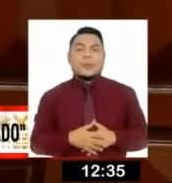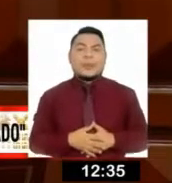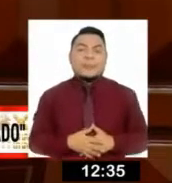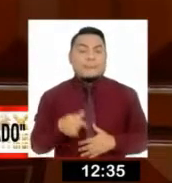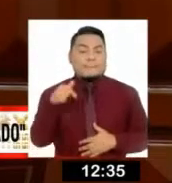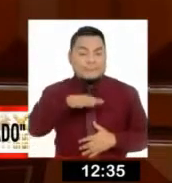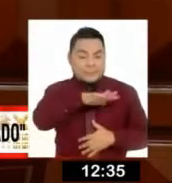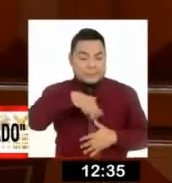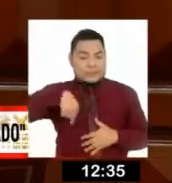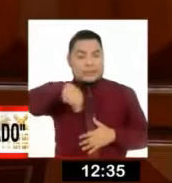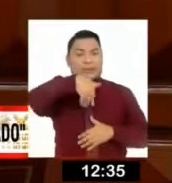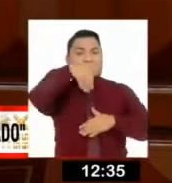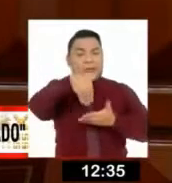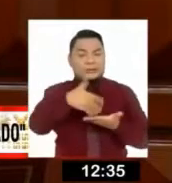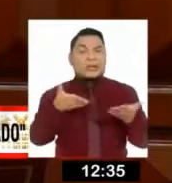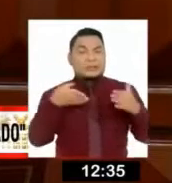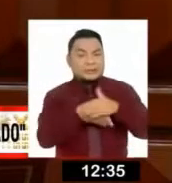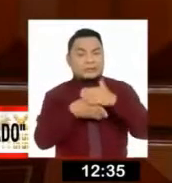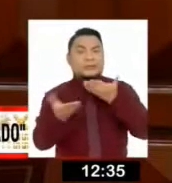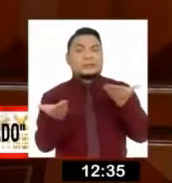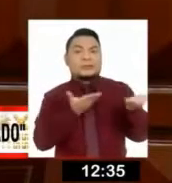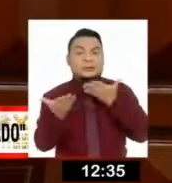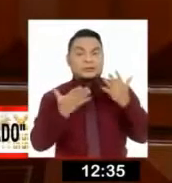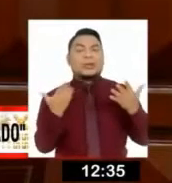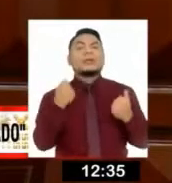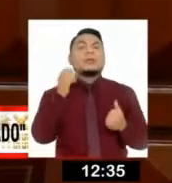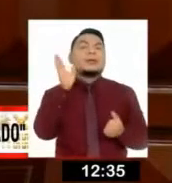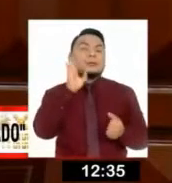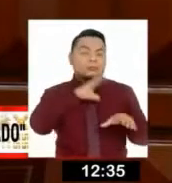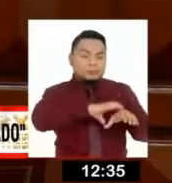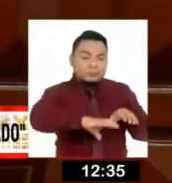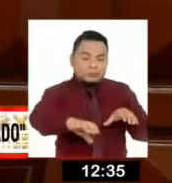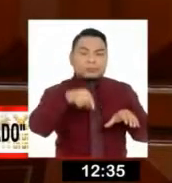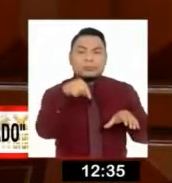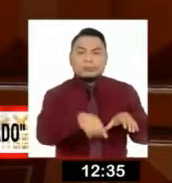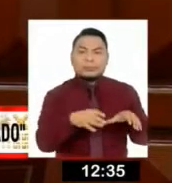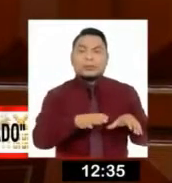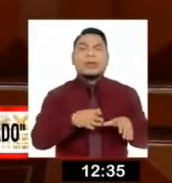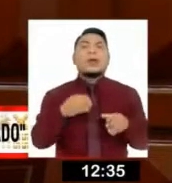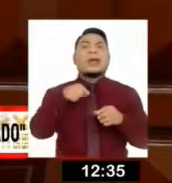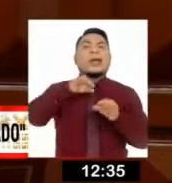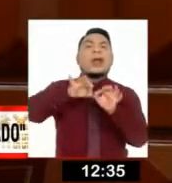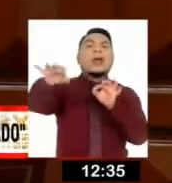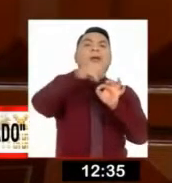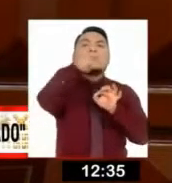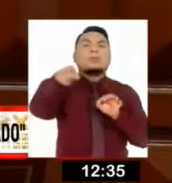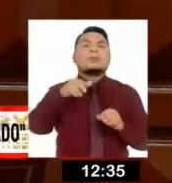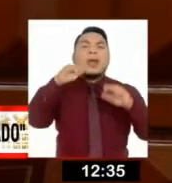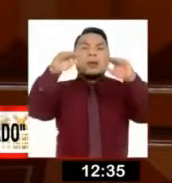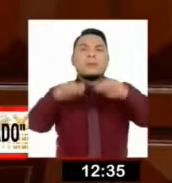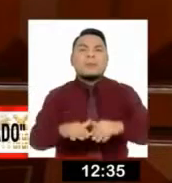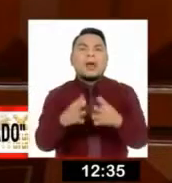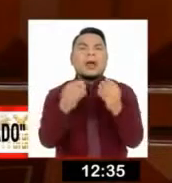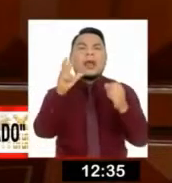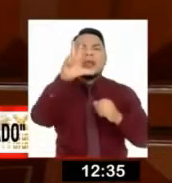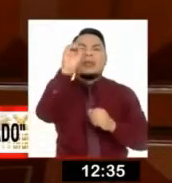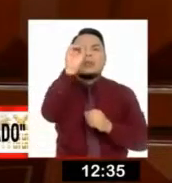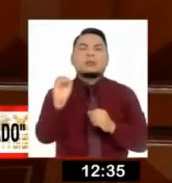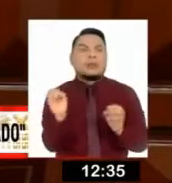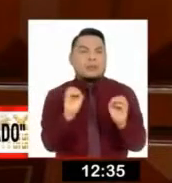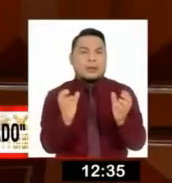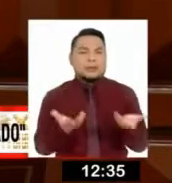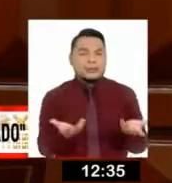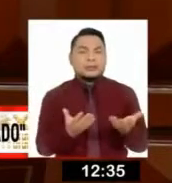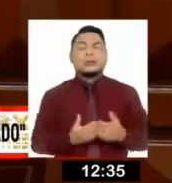el 89% tiene acceso a servicios de saneamiento, en el ámbito rural alcanza solo al 30%.